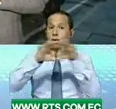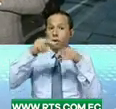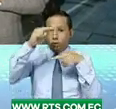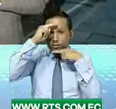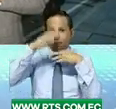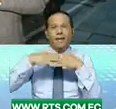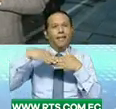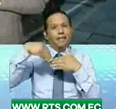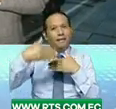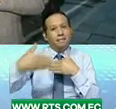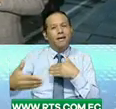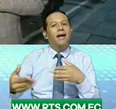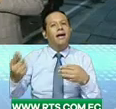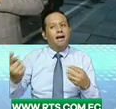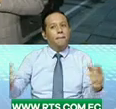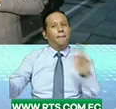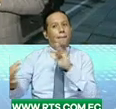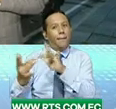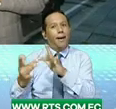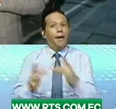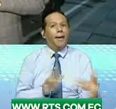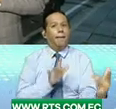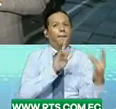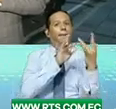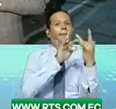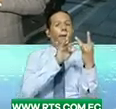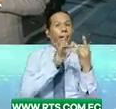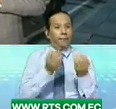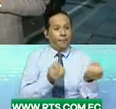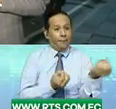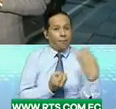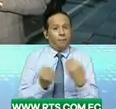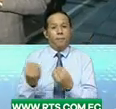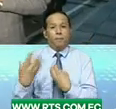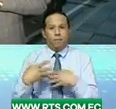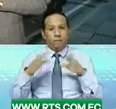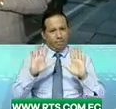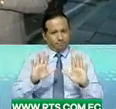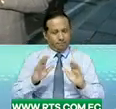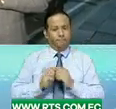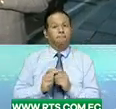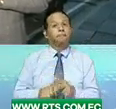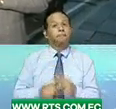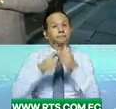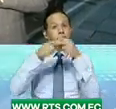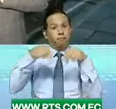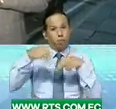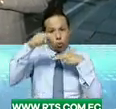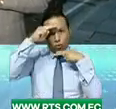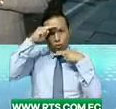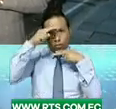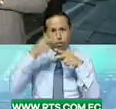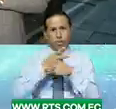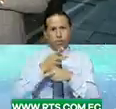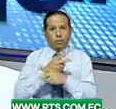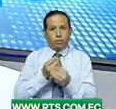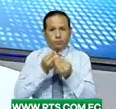Más adelante realizaremos un enlace con cada uno de ellos respectivamente. Aquí empezamos con noticias de Crónica